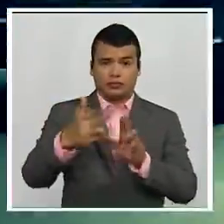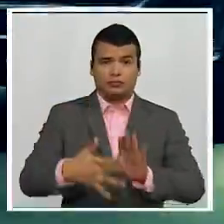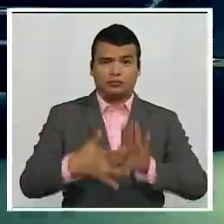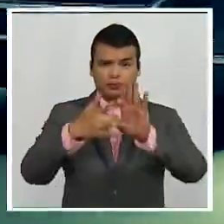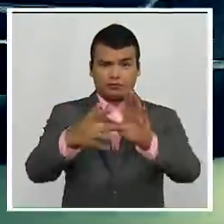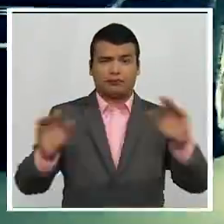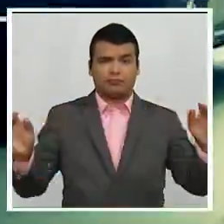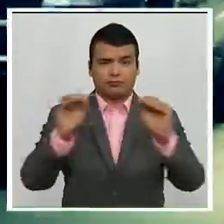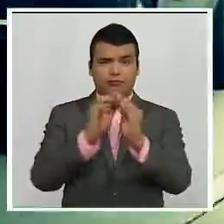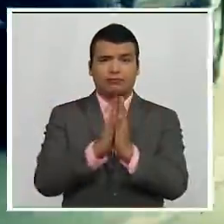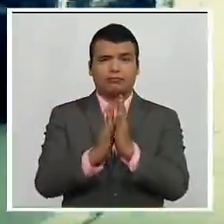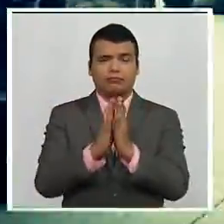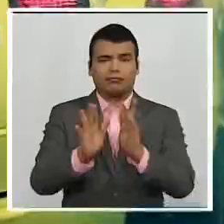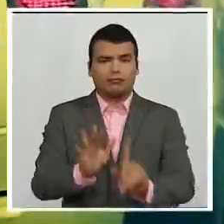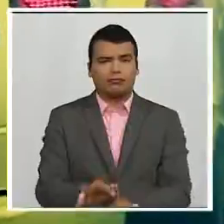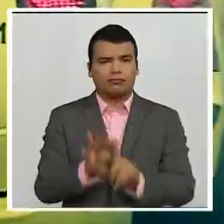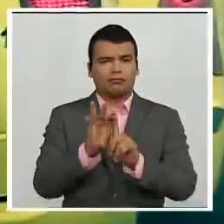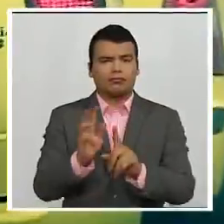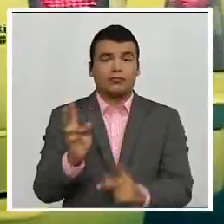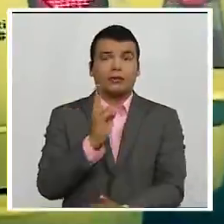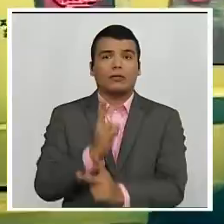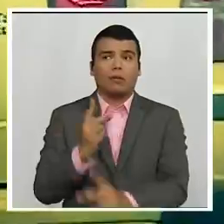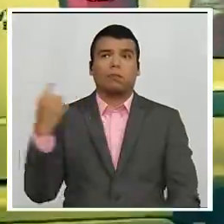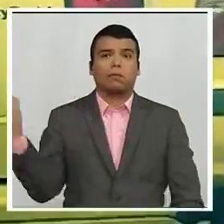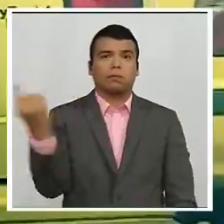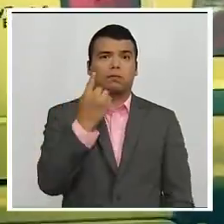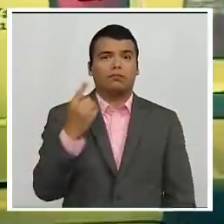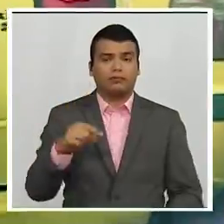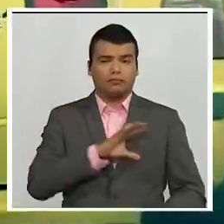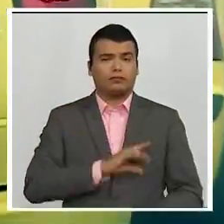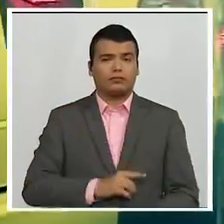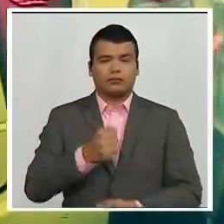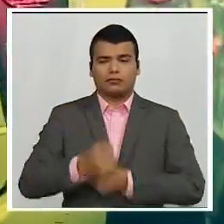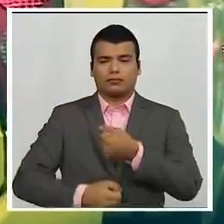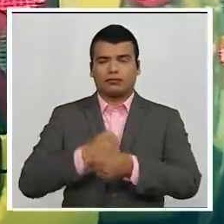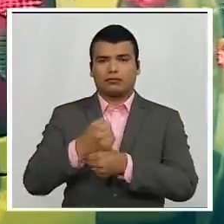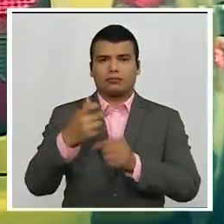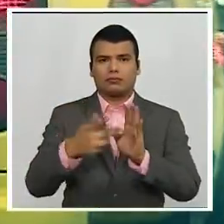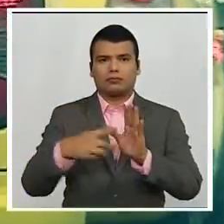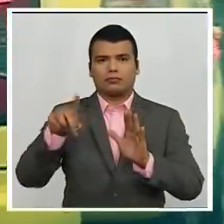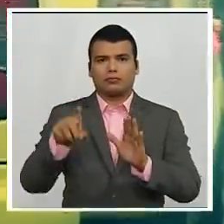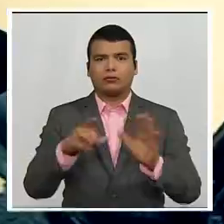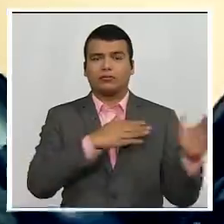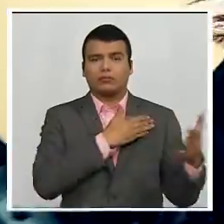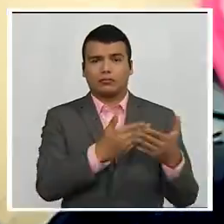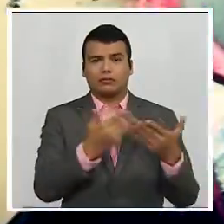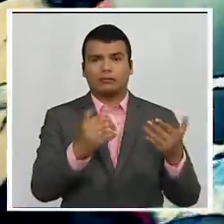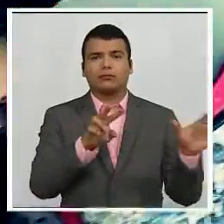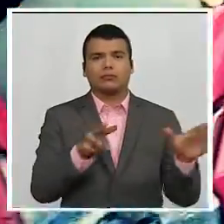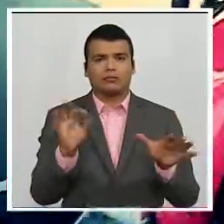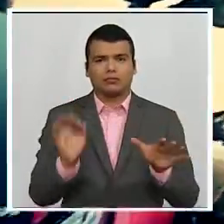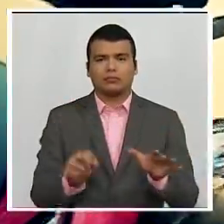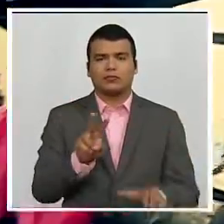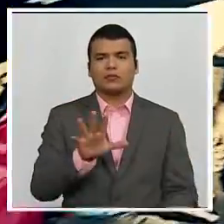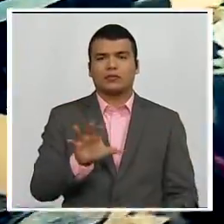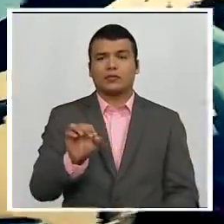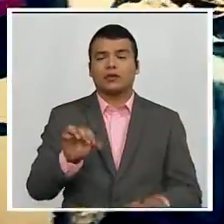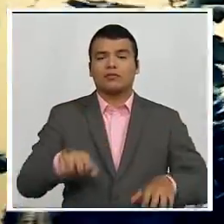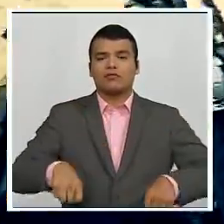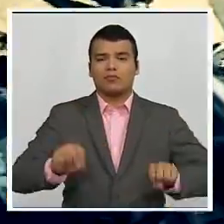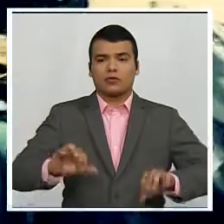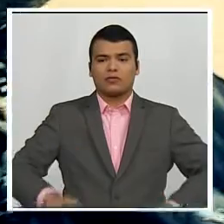de este informe especial inseguridad sobre ruedas les contaremos como en cali este año los primeros siete meses del año se robaron 250 motos más